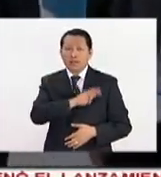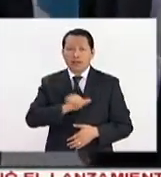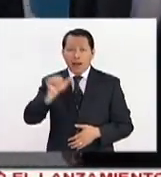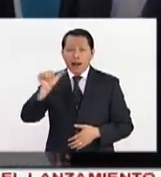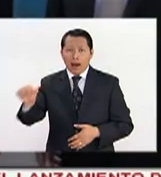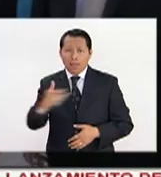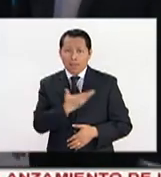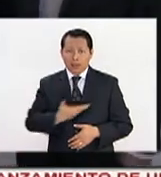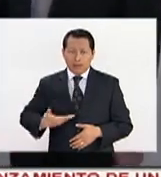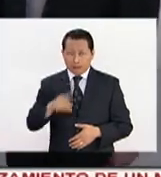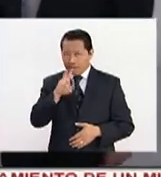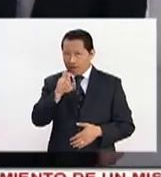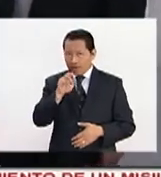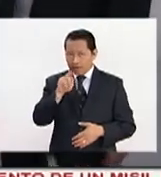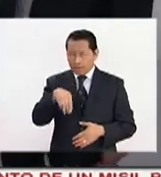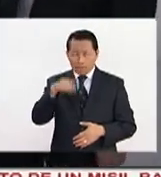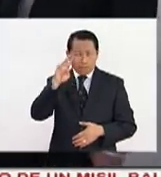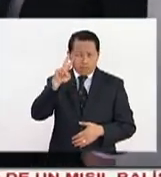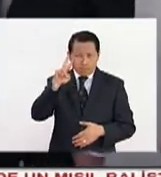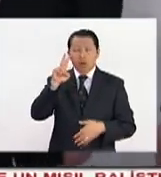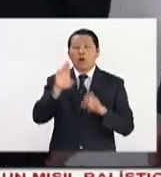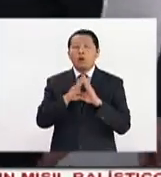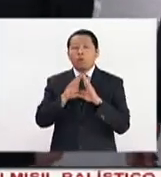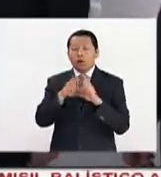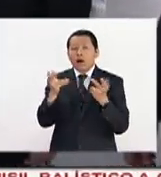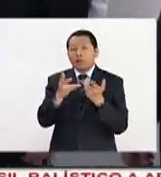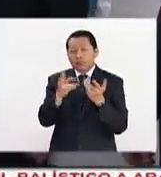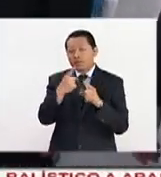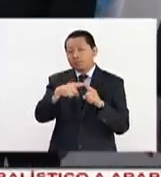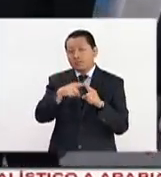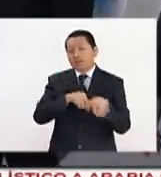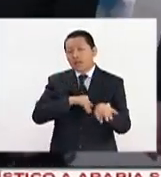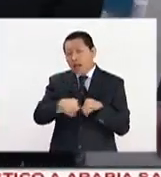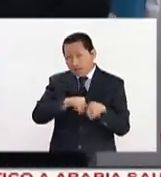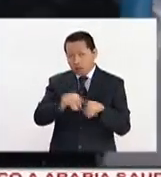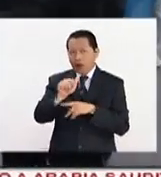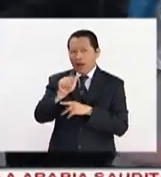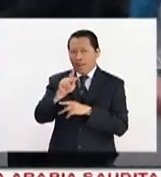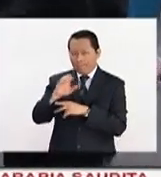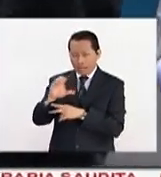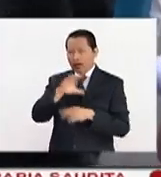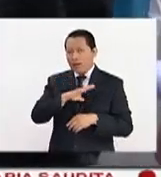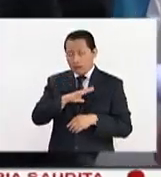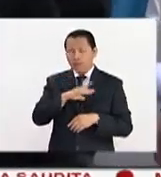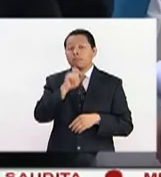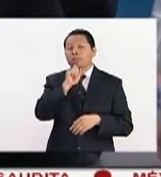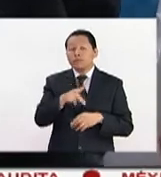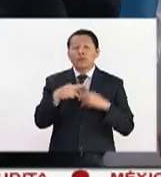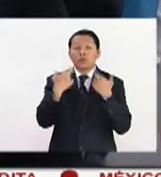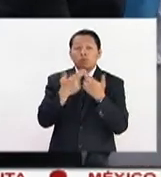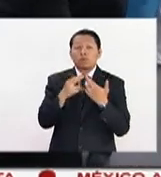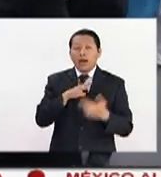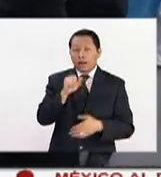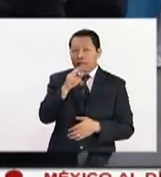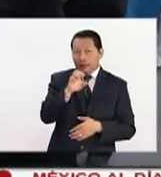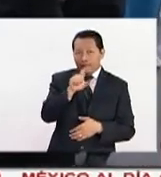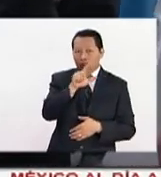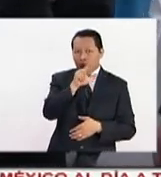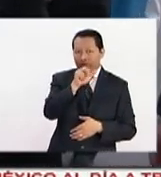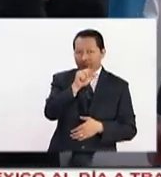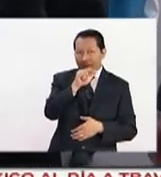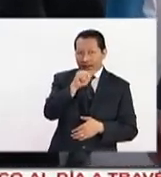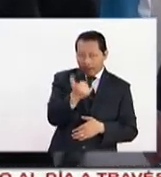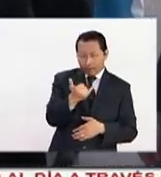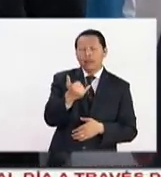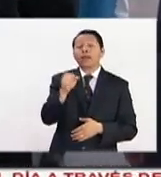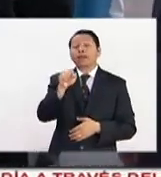Vietnam por la labor desarrollada a lo largo de este año al presidir los trabajos de la APEC. En la reunión lo acompañaron el canciller Luis Videgaray y el